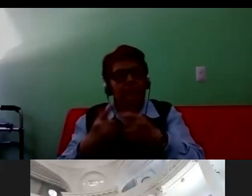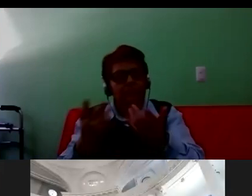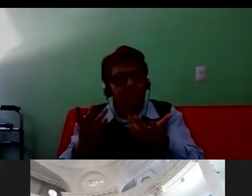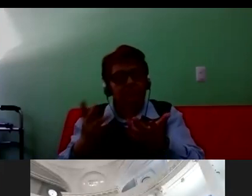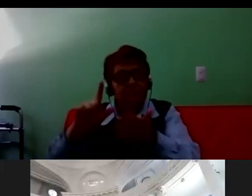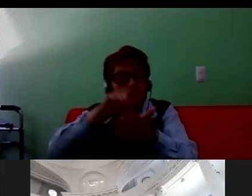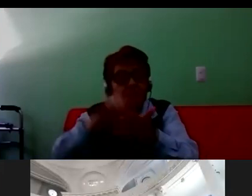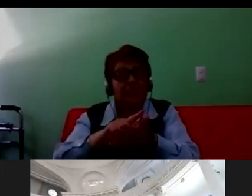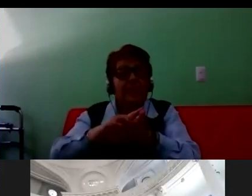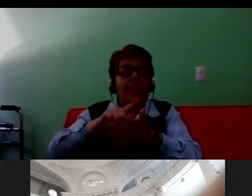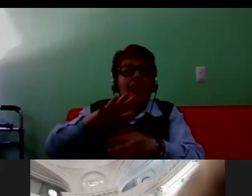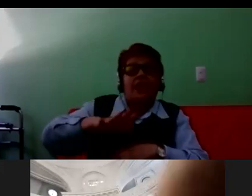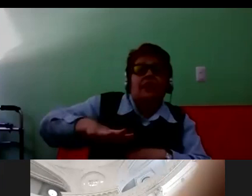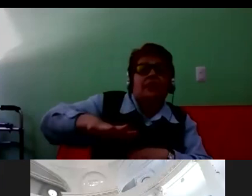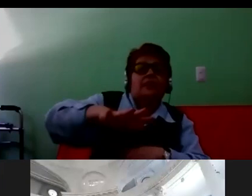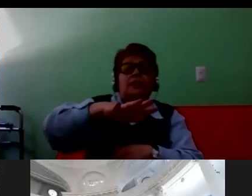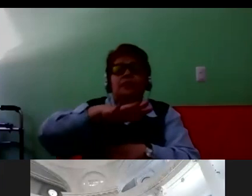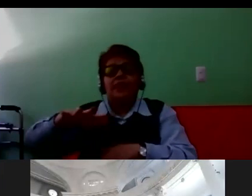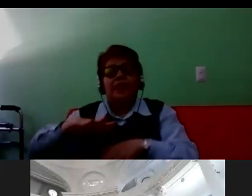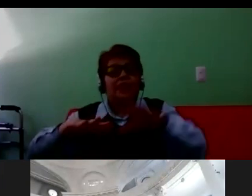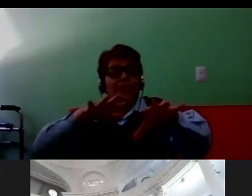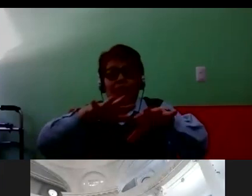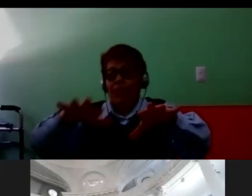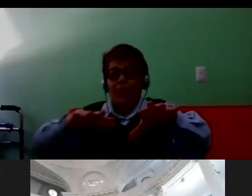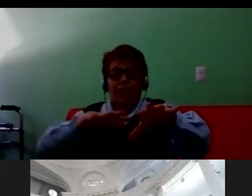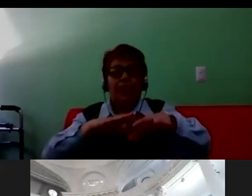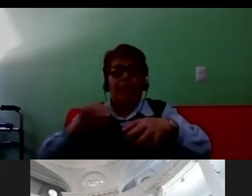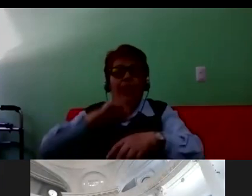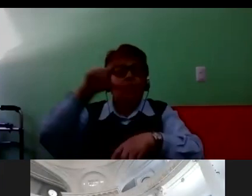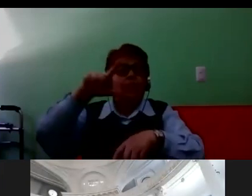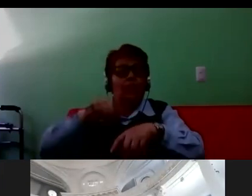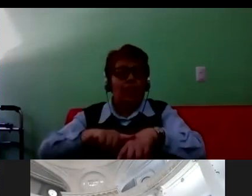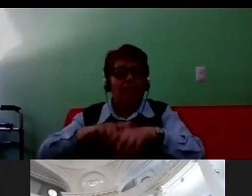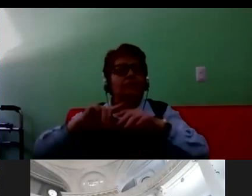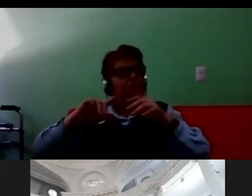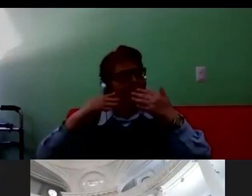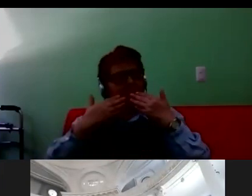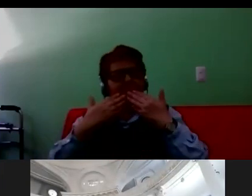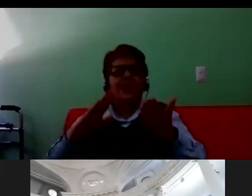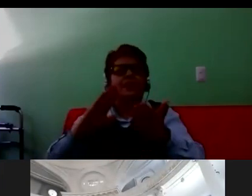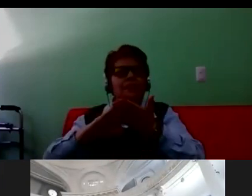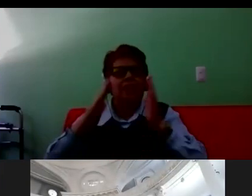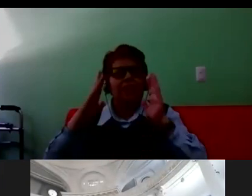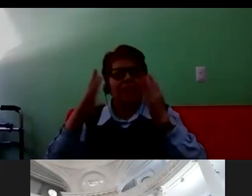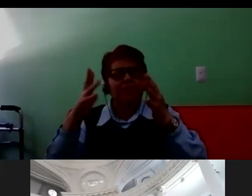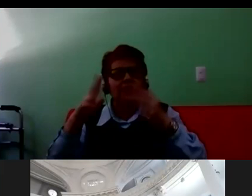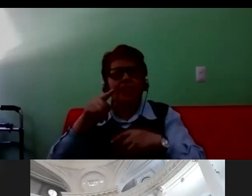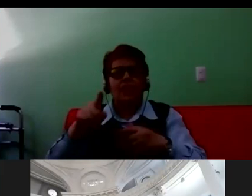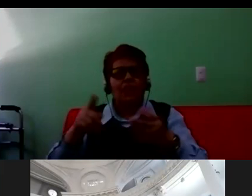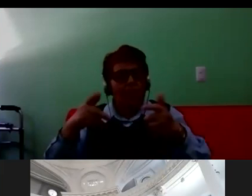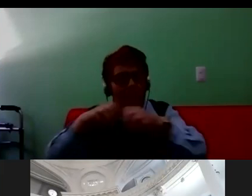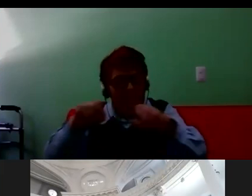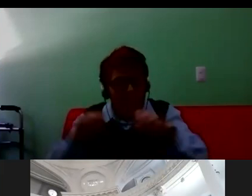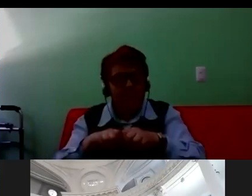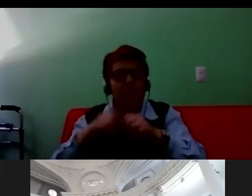esta ley de los espacios culturales de la Ciudad de México. Aplaudo el esfuerzo realizado por su equipo para